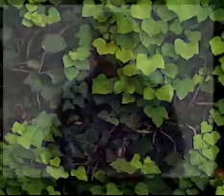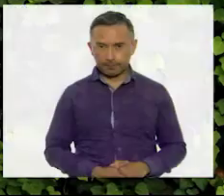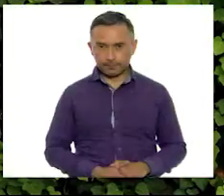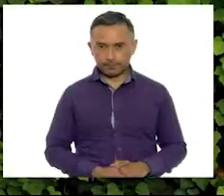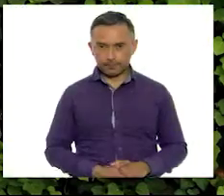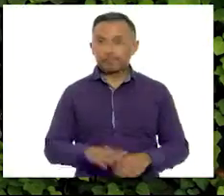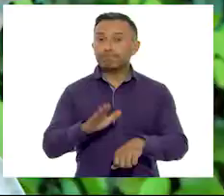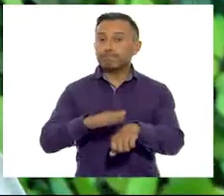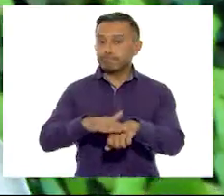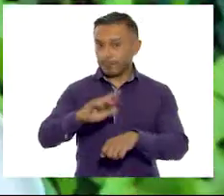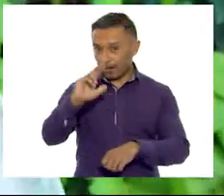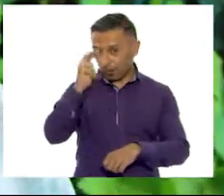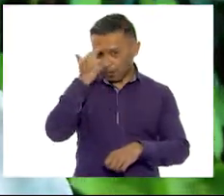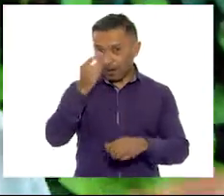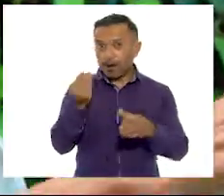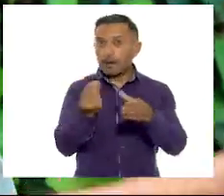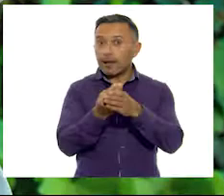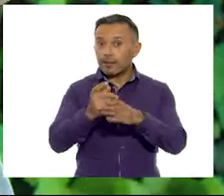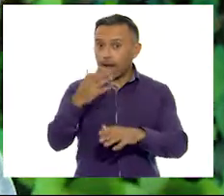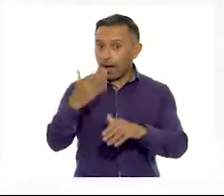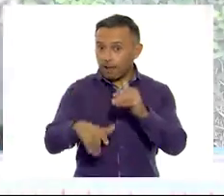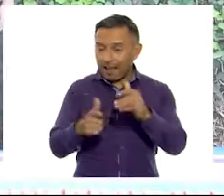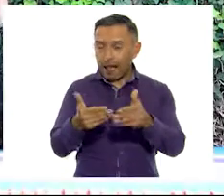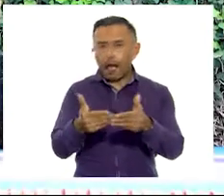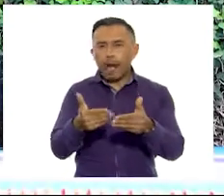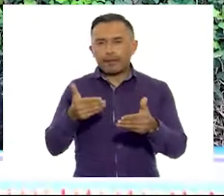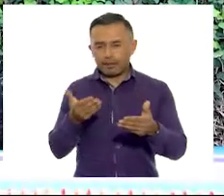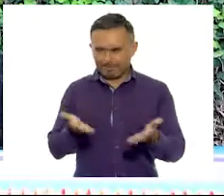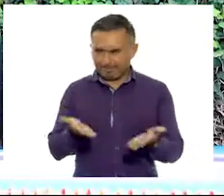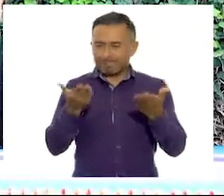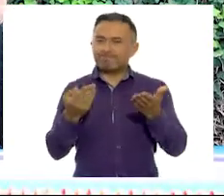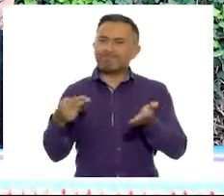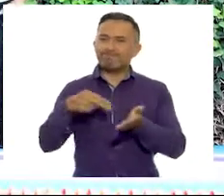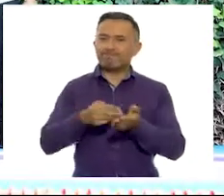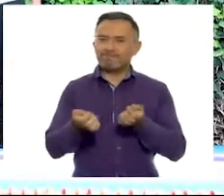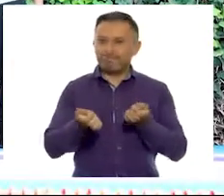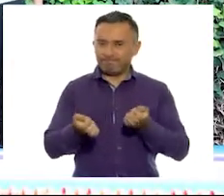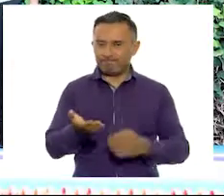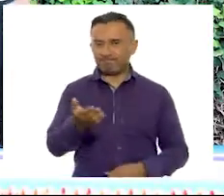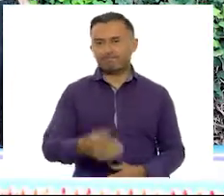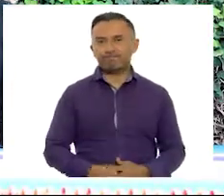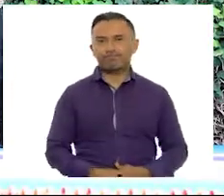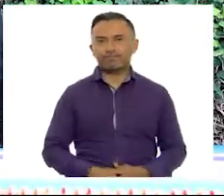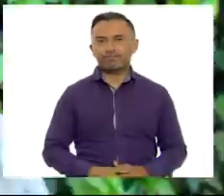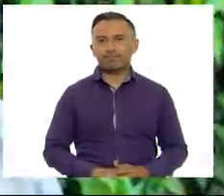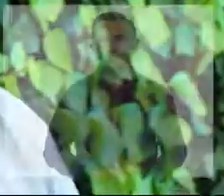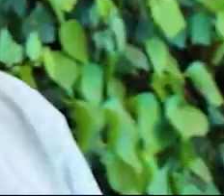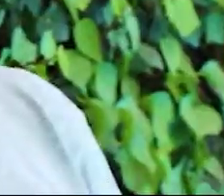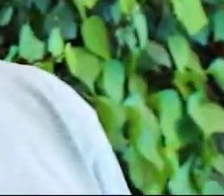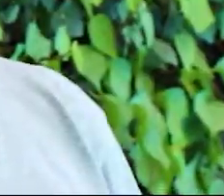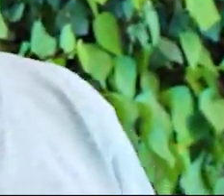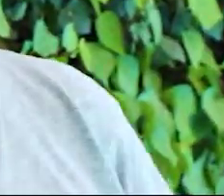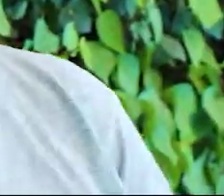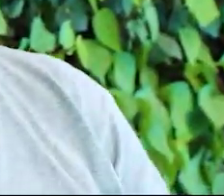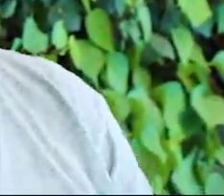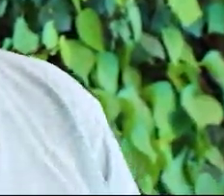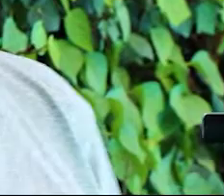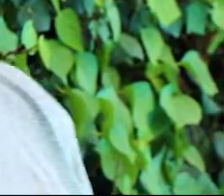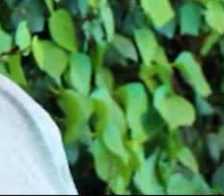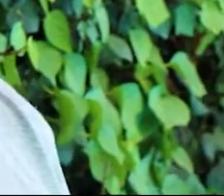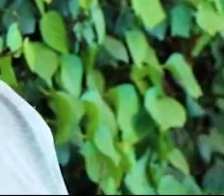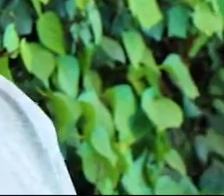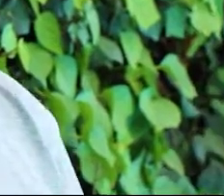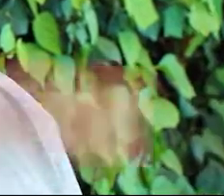Recuerda, entre clase y clase, activa tu cuerpo. Ok, Yair, ahora lo que vamos a hacer es nos vamos a poner en 6 puntos, te explico